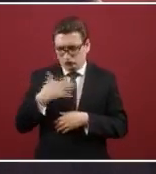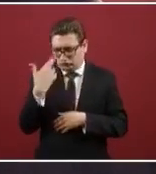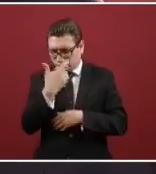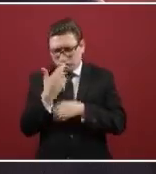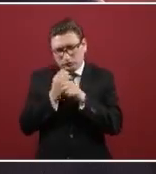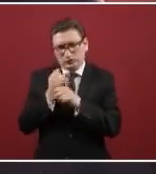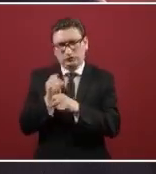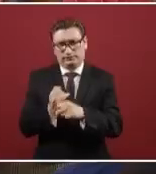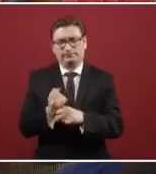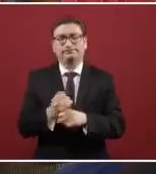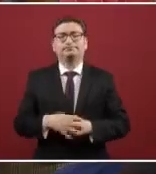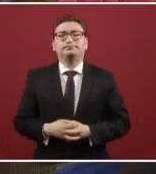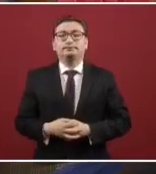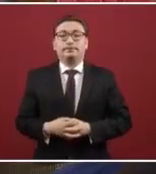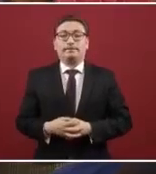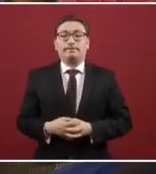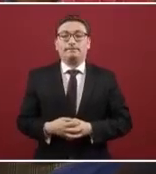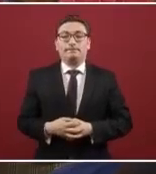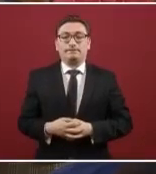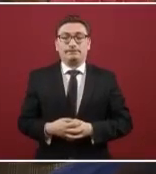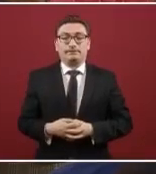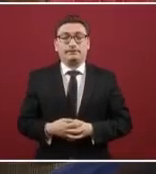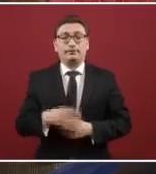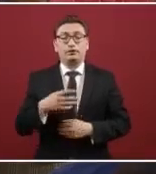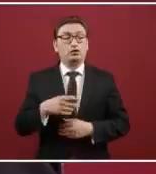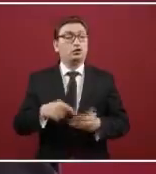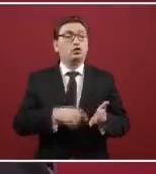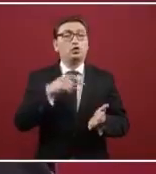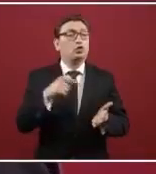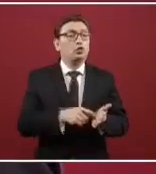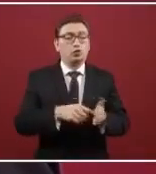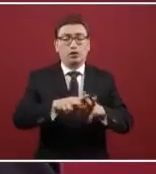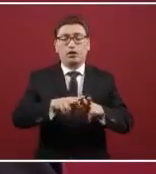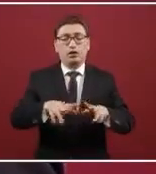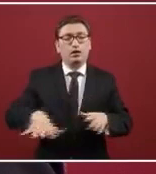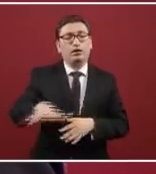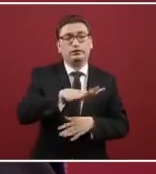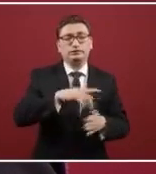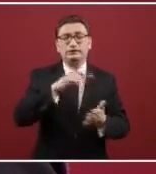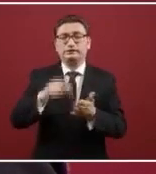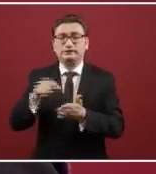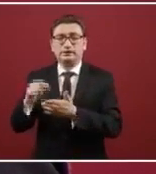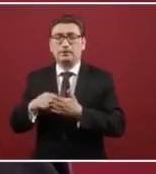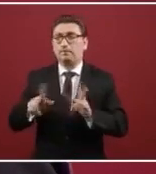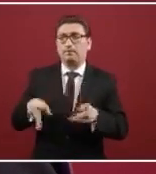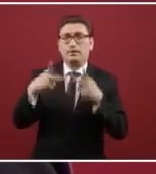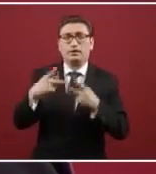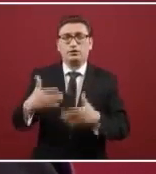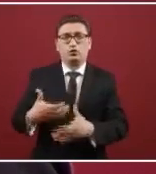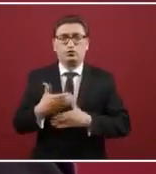revisarlo. No van a haber privatizaciones, eso sí. O sea,